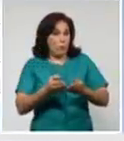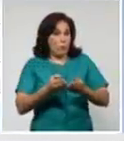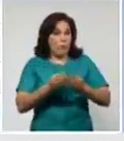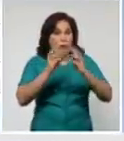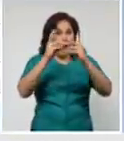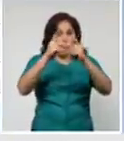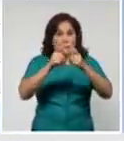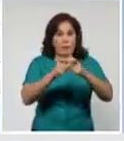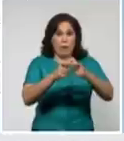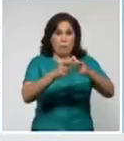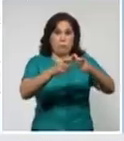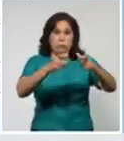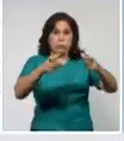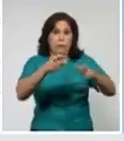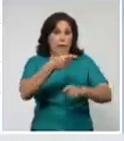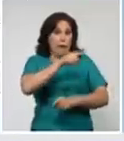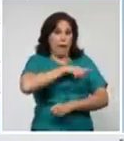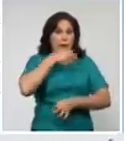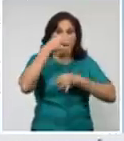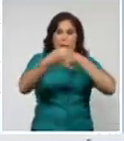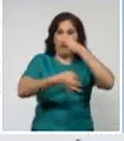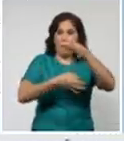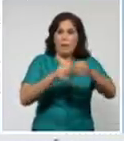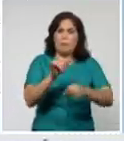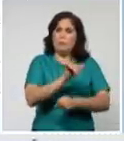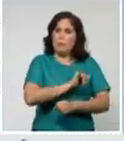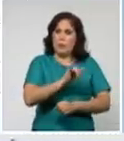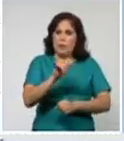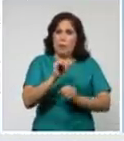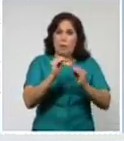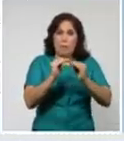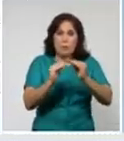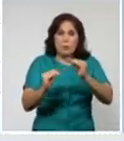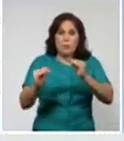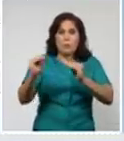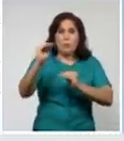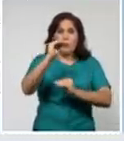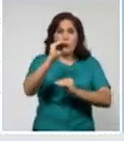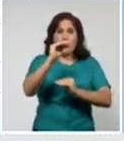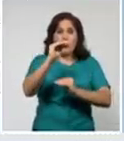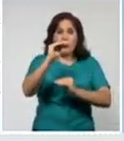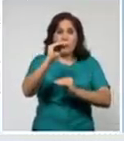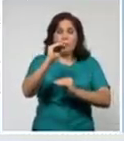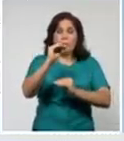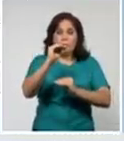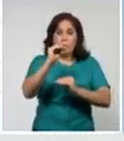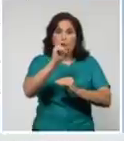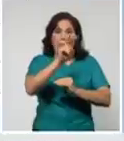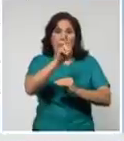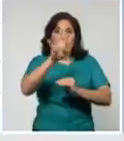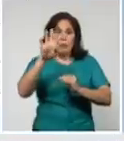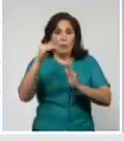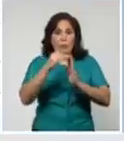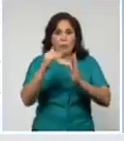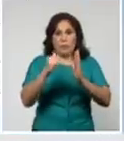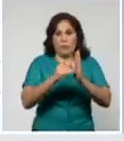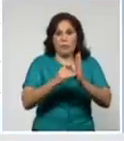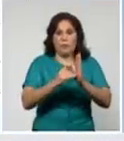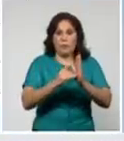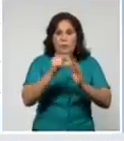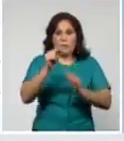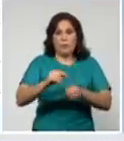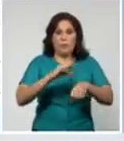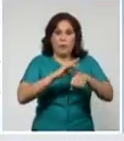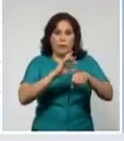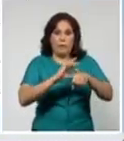como habíamos dicho ayer, pues ya sobrepasó en crece los 24 millones.